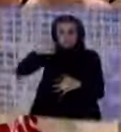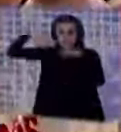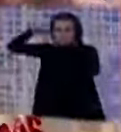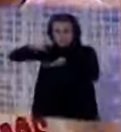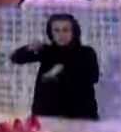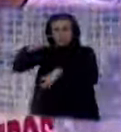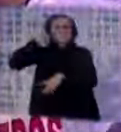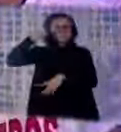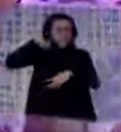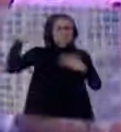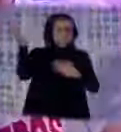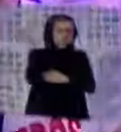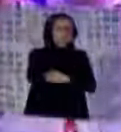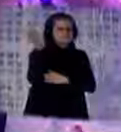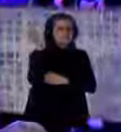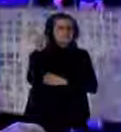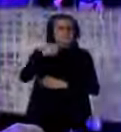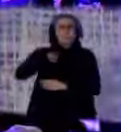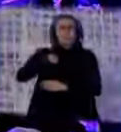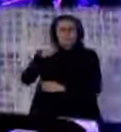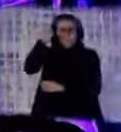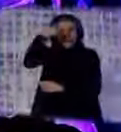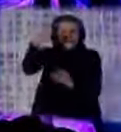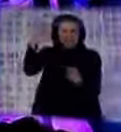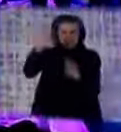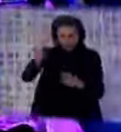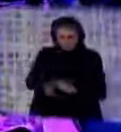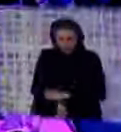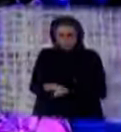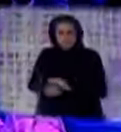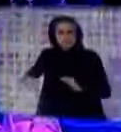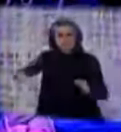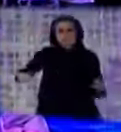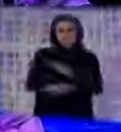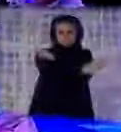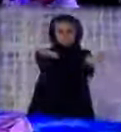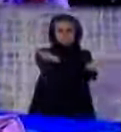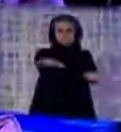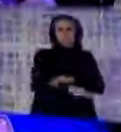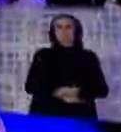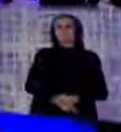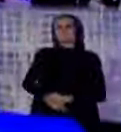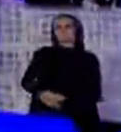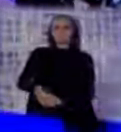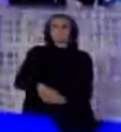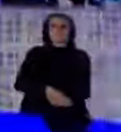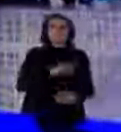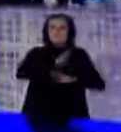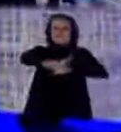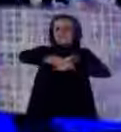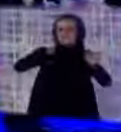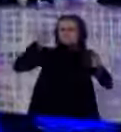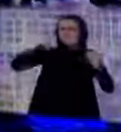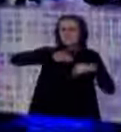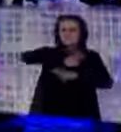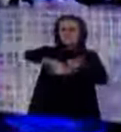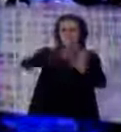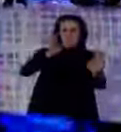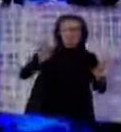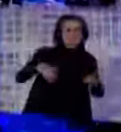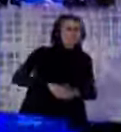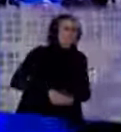alen ibas a enterarte yo te cortaba eso que tú ya sabes ya está